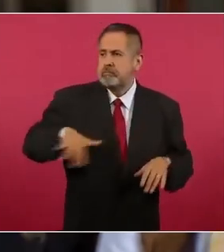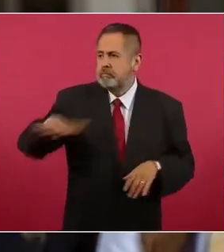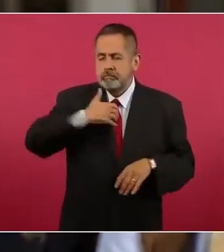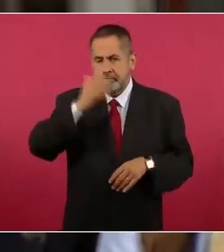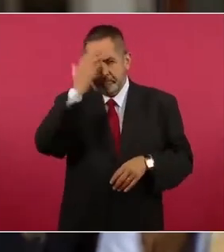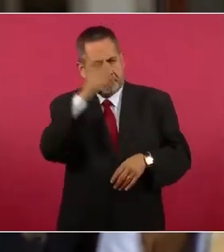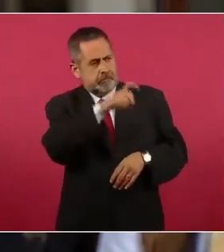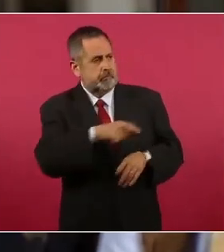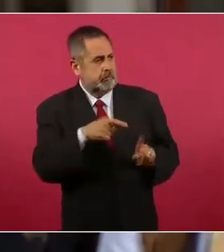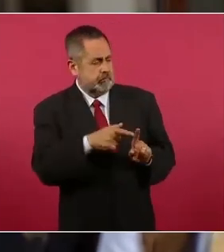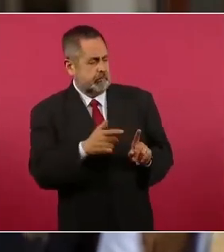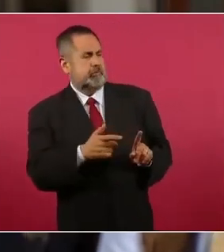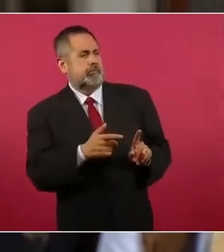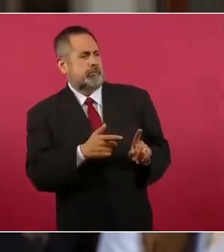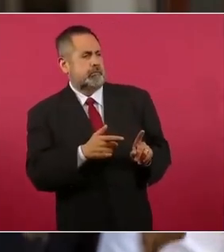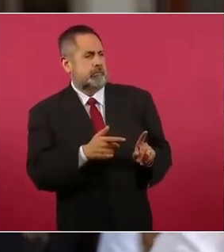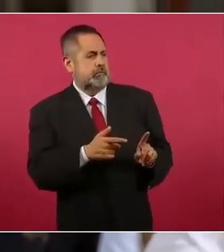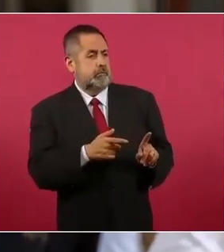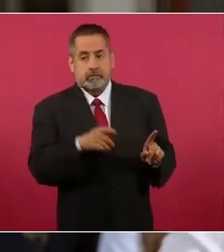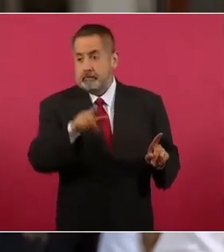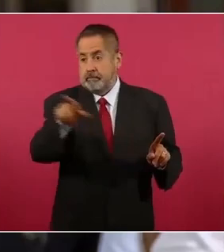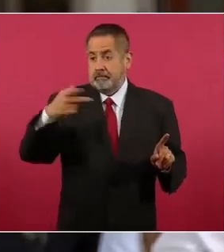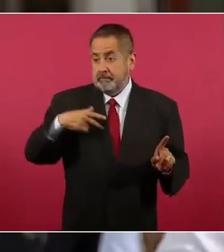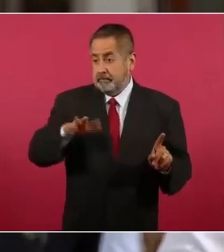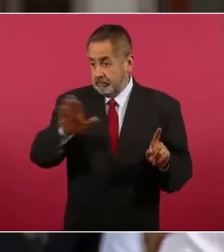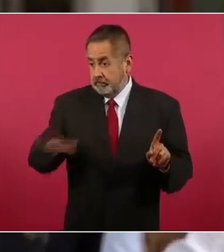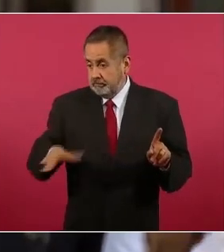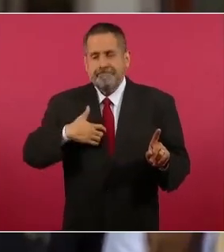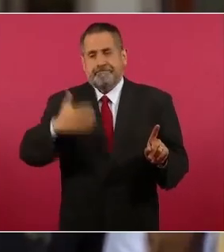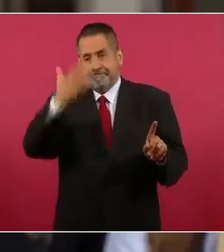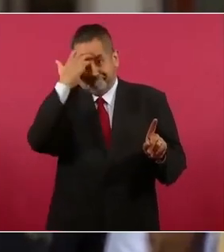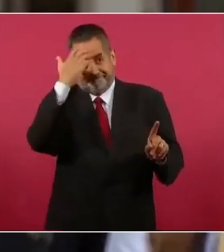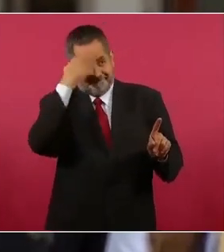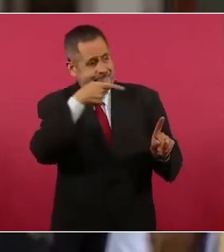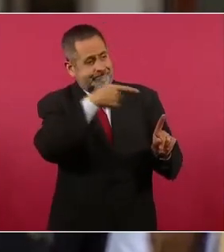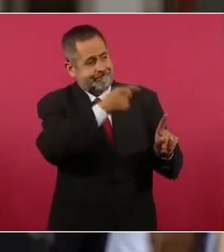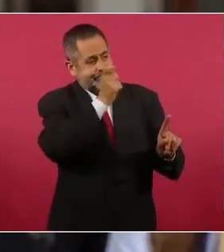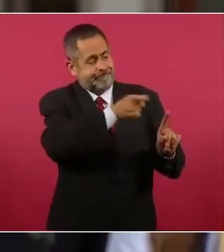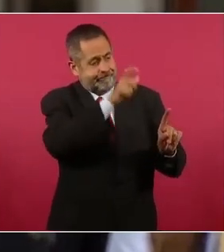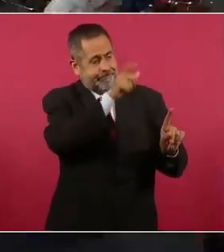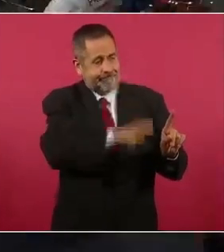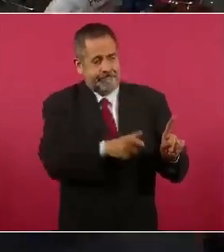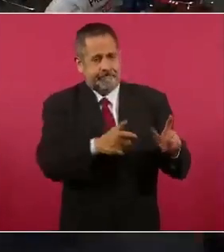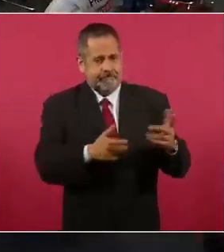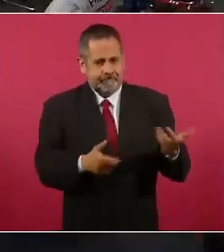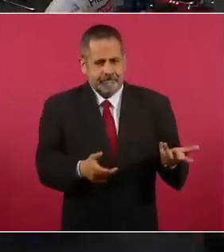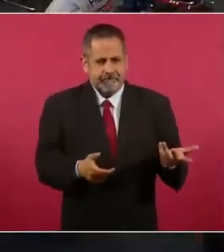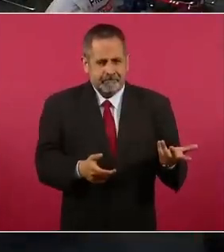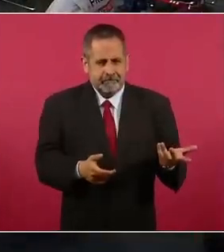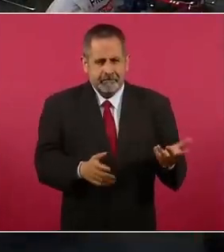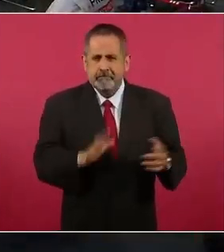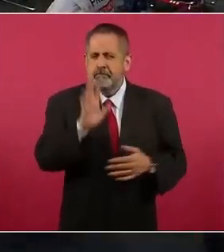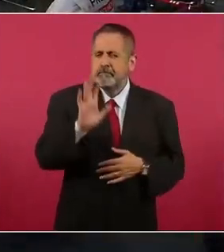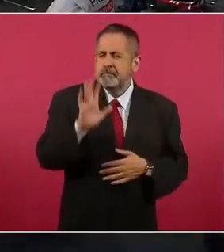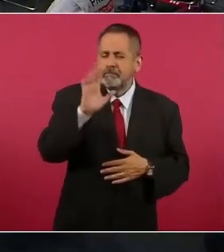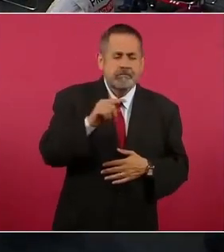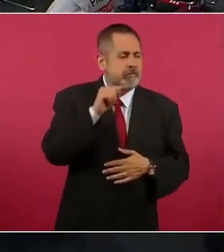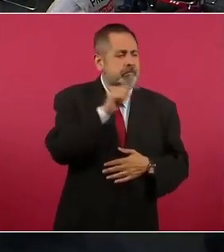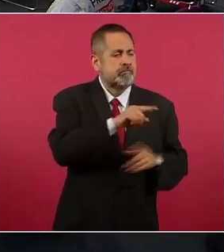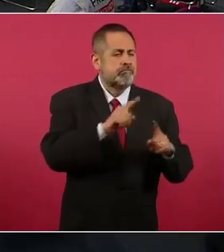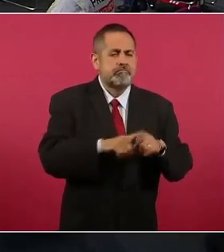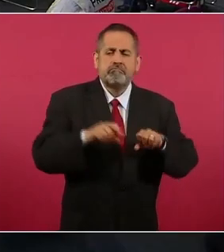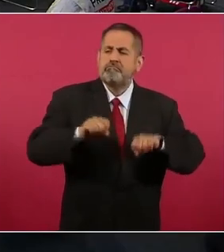conoce. Al parecer las víctimas conocían a su agresor, a su asesino. Parecía que este personaje pues